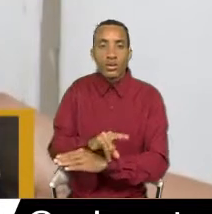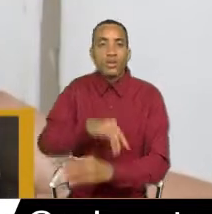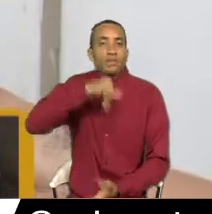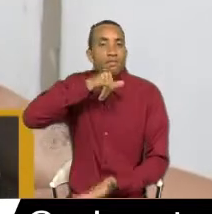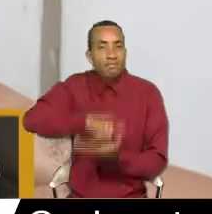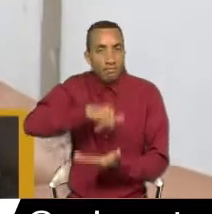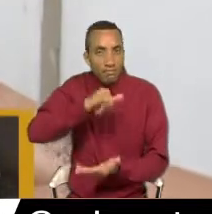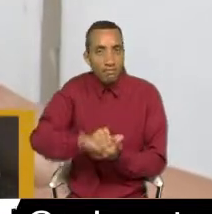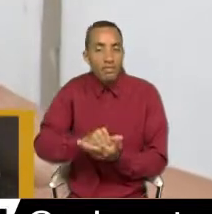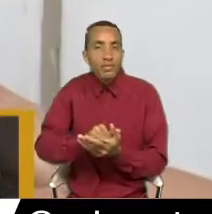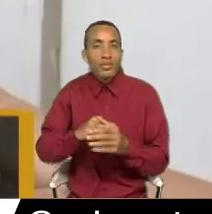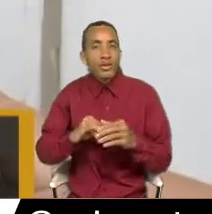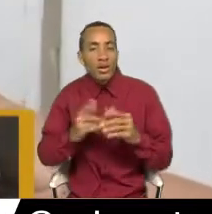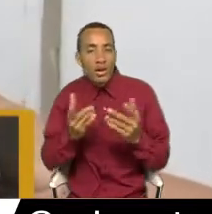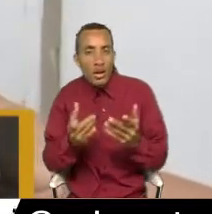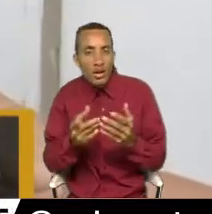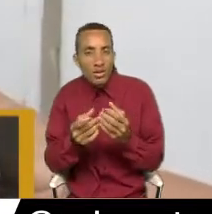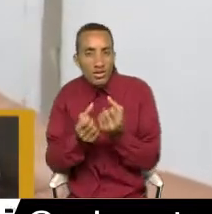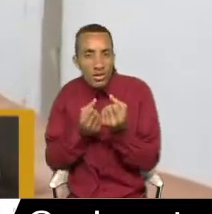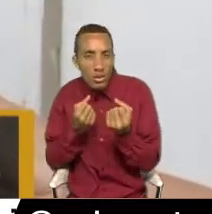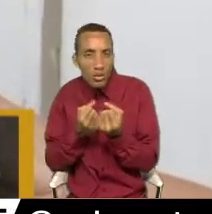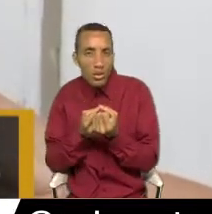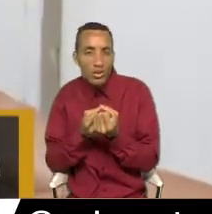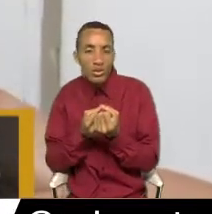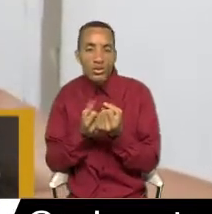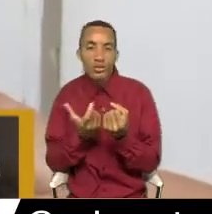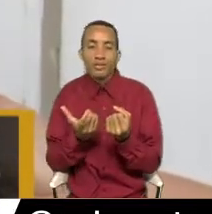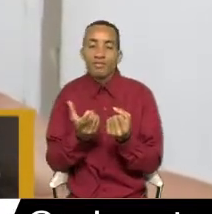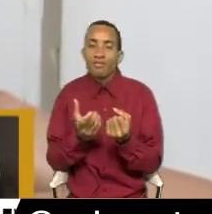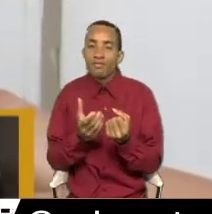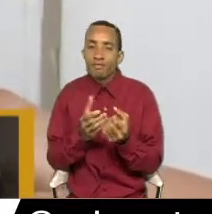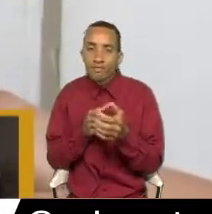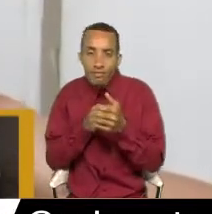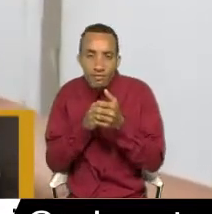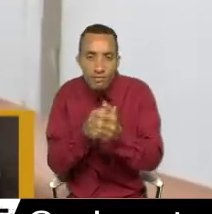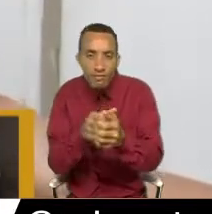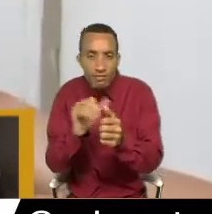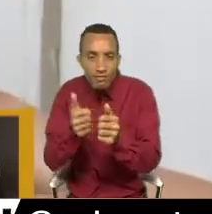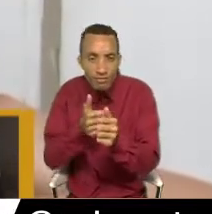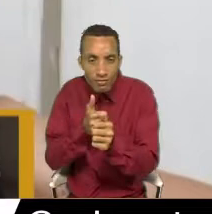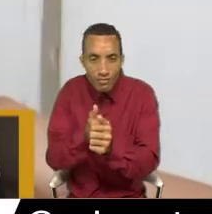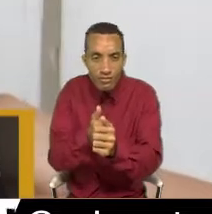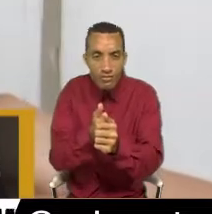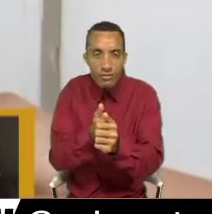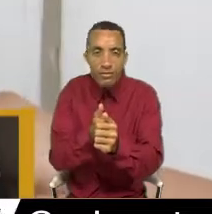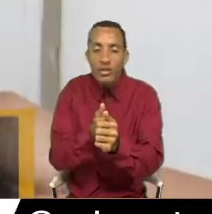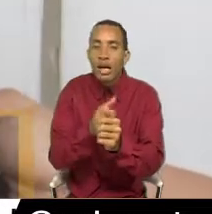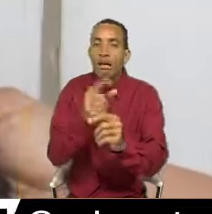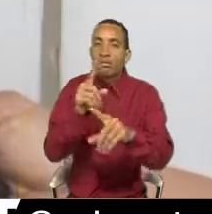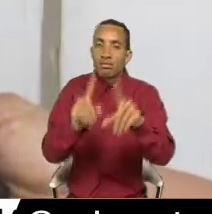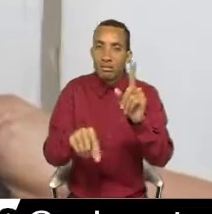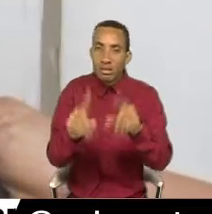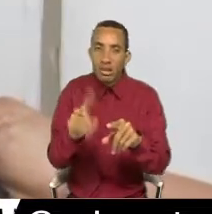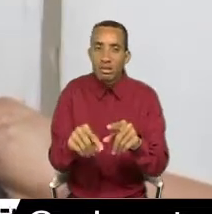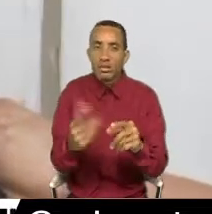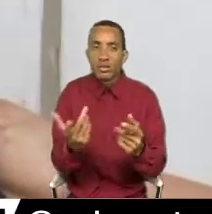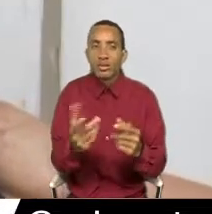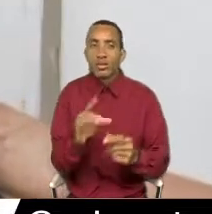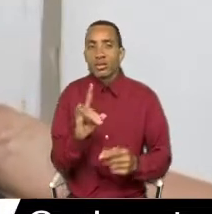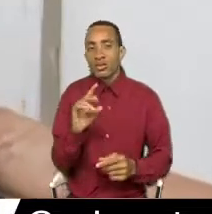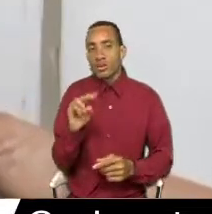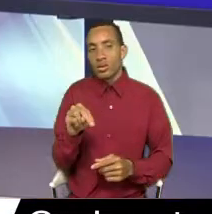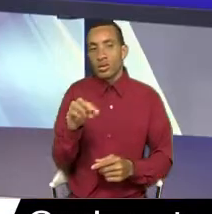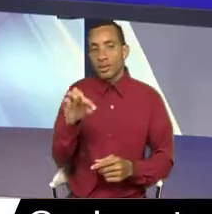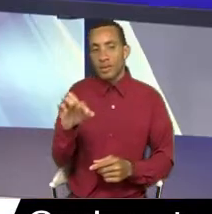de apoyo e impulsamos el seguimiento para el estudio de nivel de riesgo con la UNP.